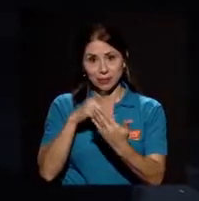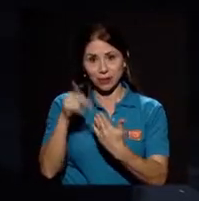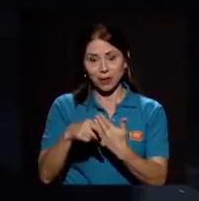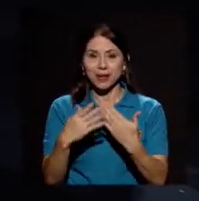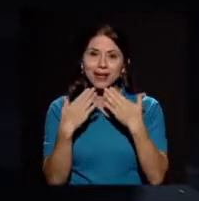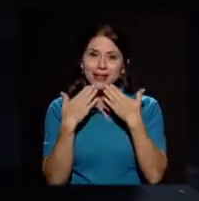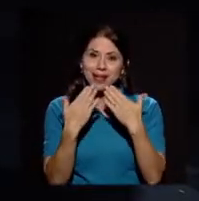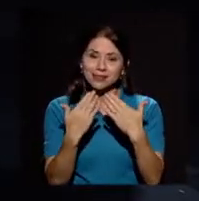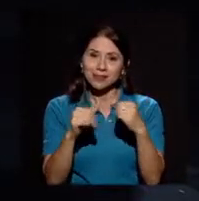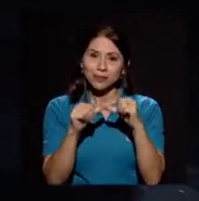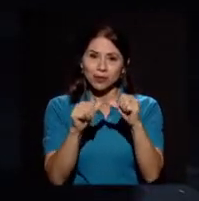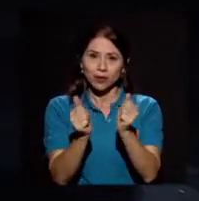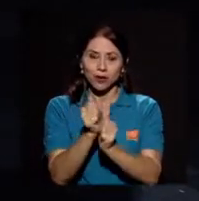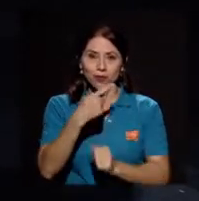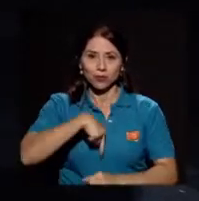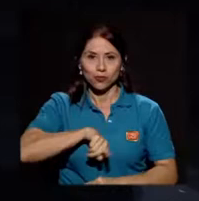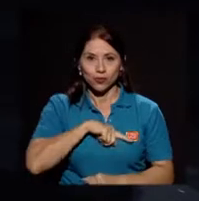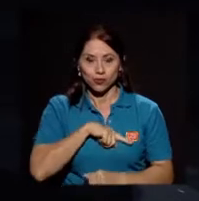te invito a